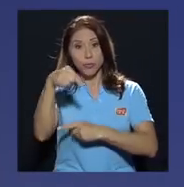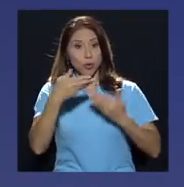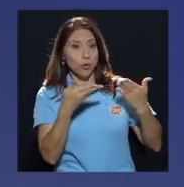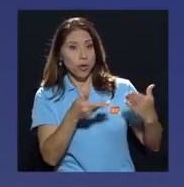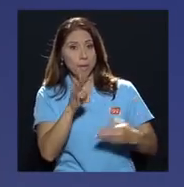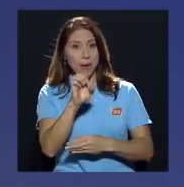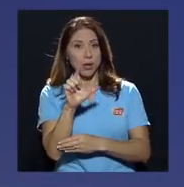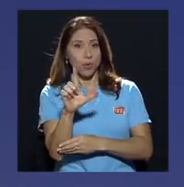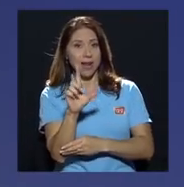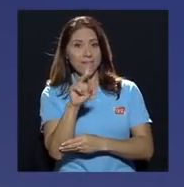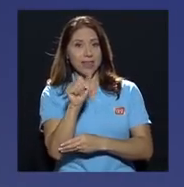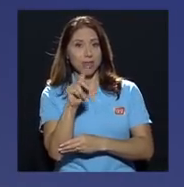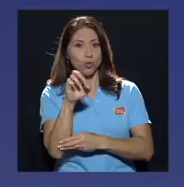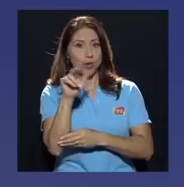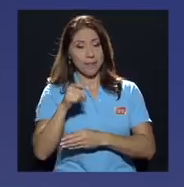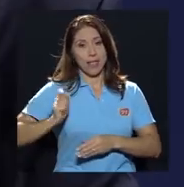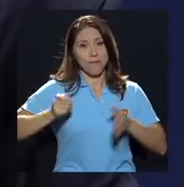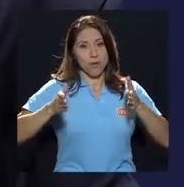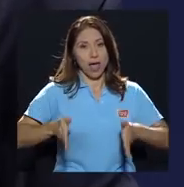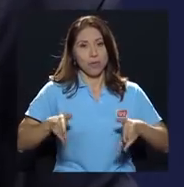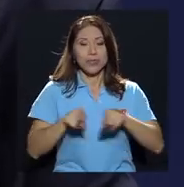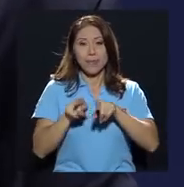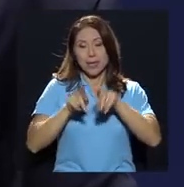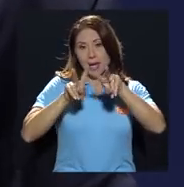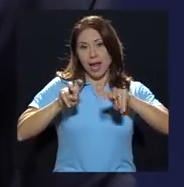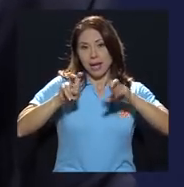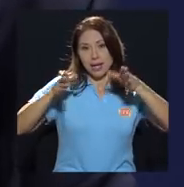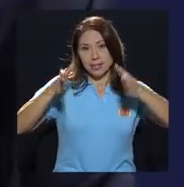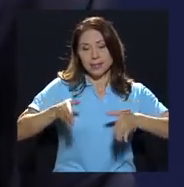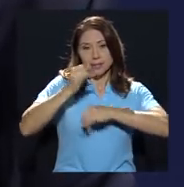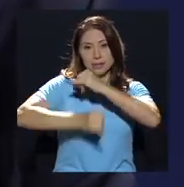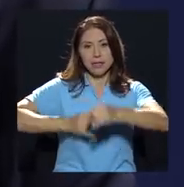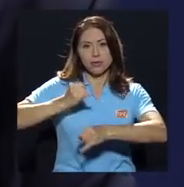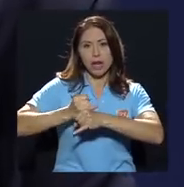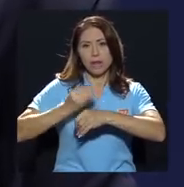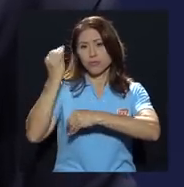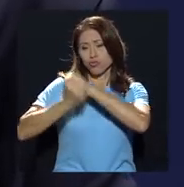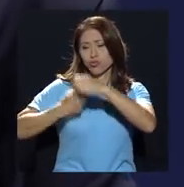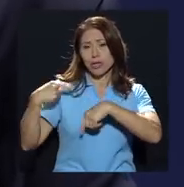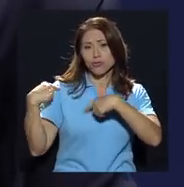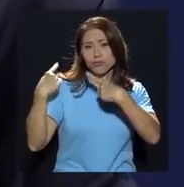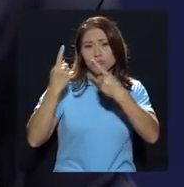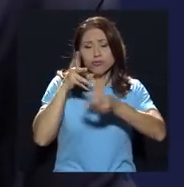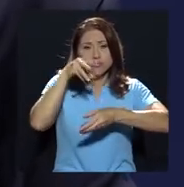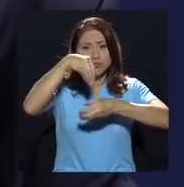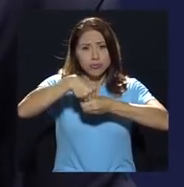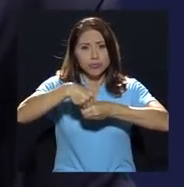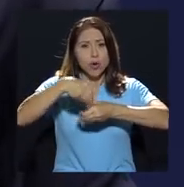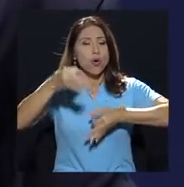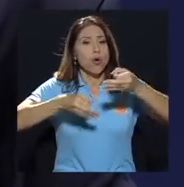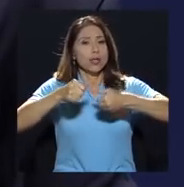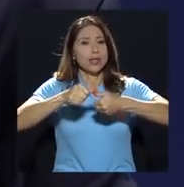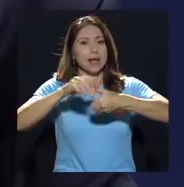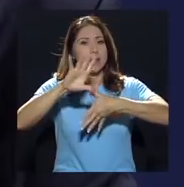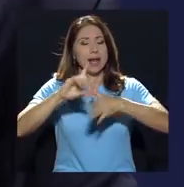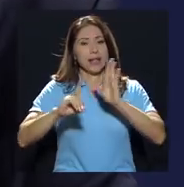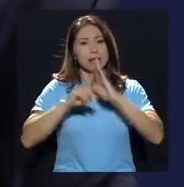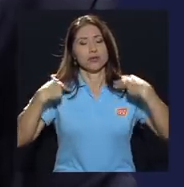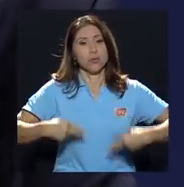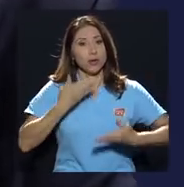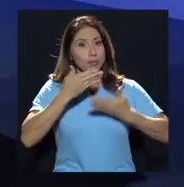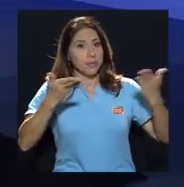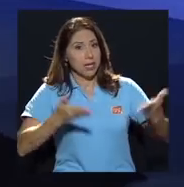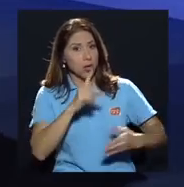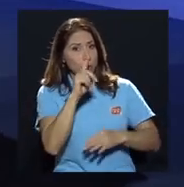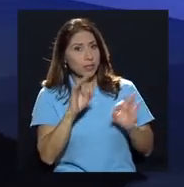el día de hoy tenemos a manuel ventura abogado y además analista internacional que durante años ha sido parte de la corte interamericana de derechos